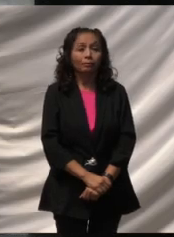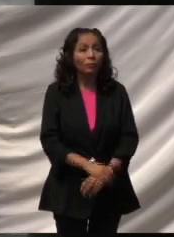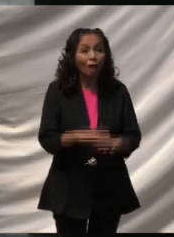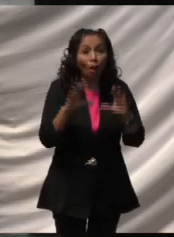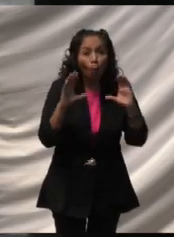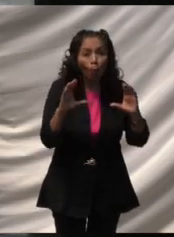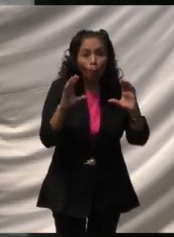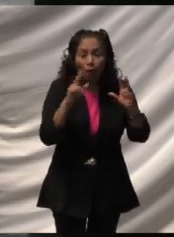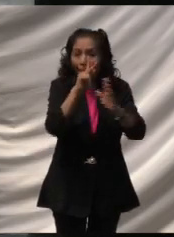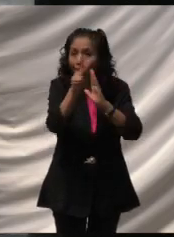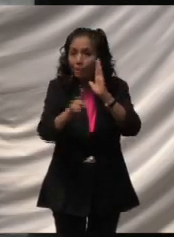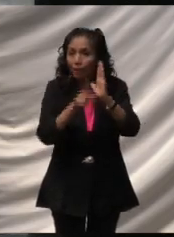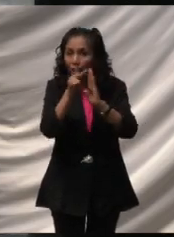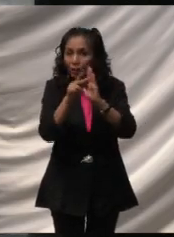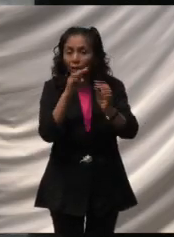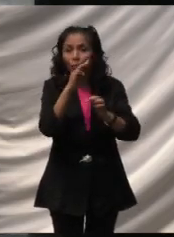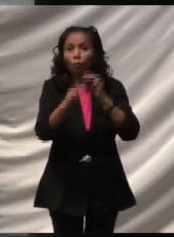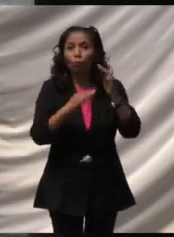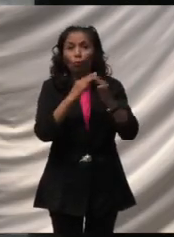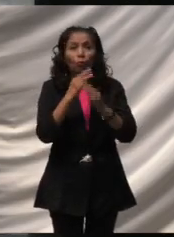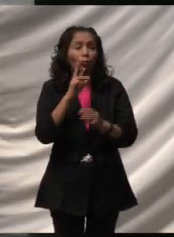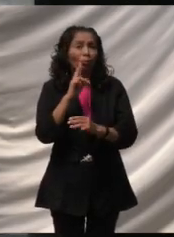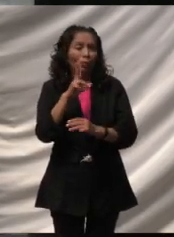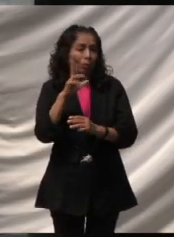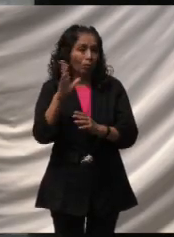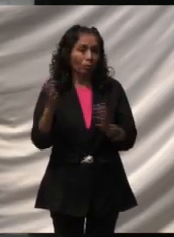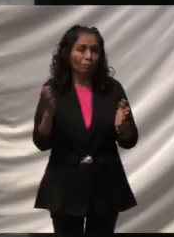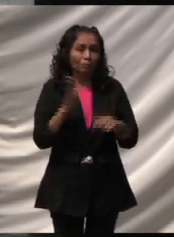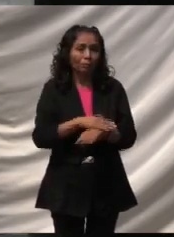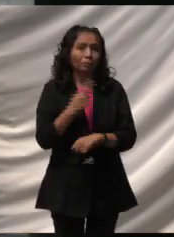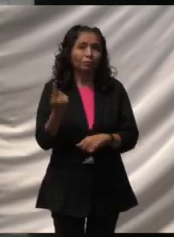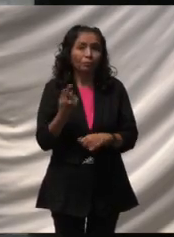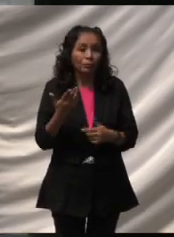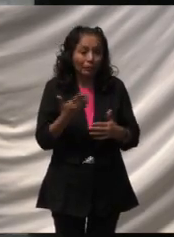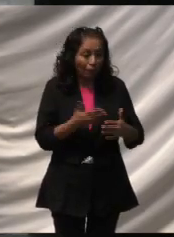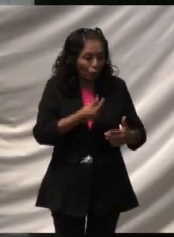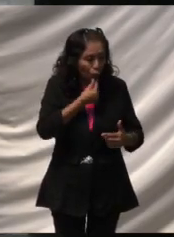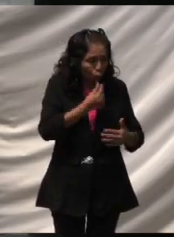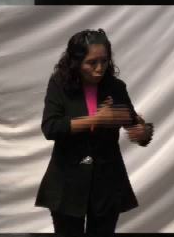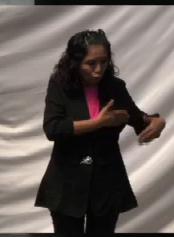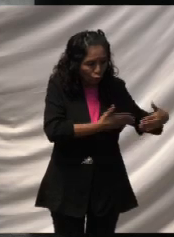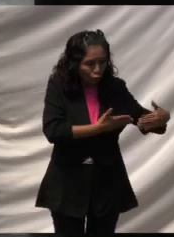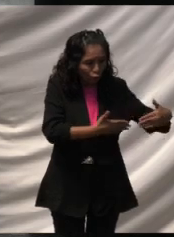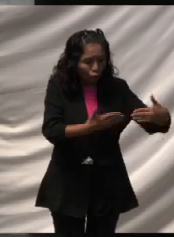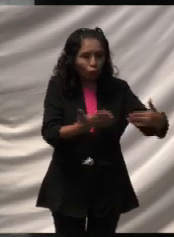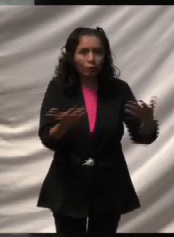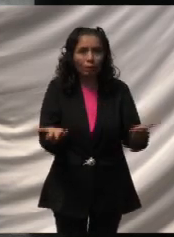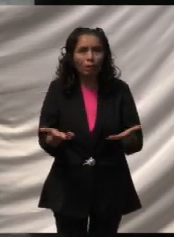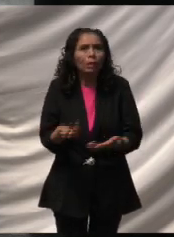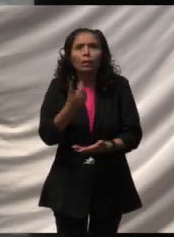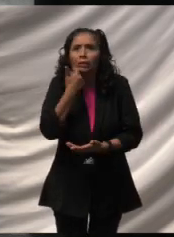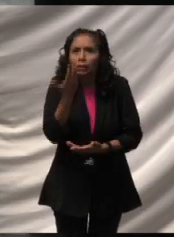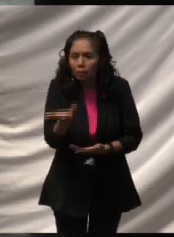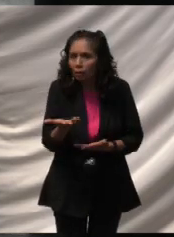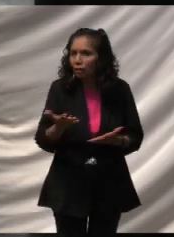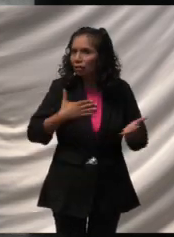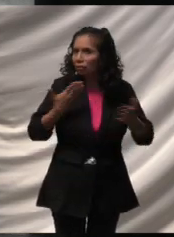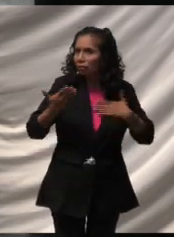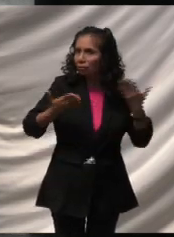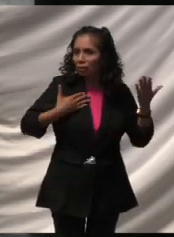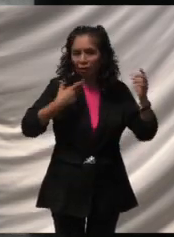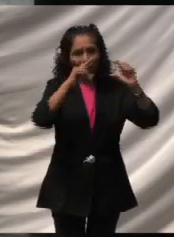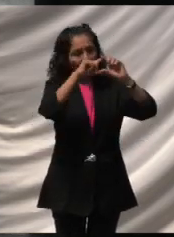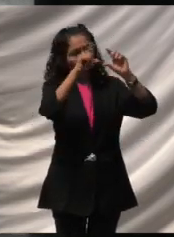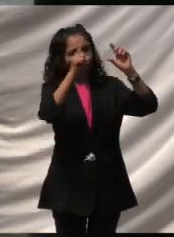Cuidemos nuestro planeta por un mundo mejor, porque las generaciones futuras que vienen también quieren disfrutar de un México